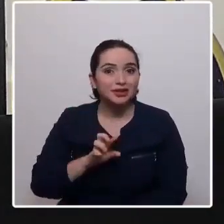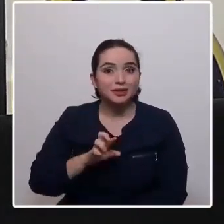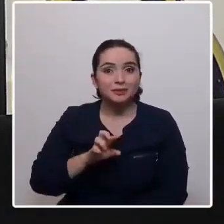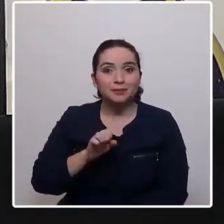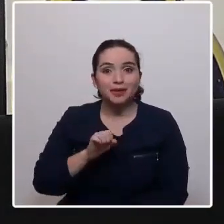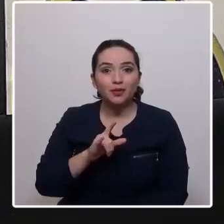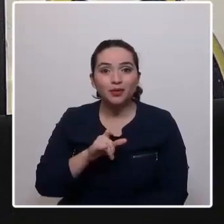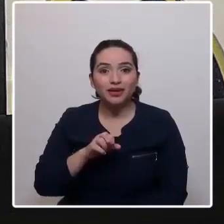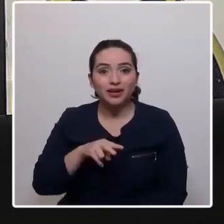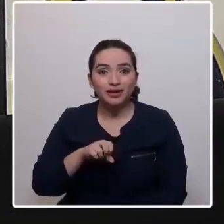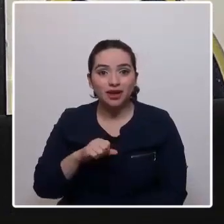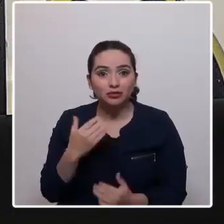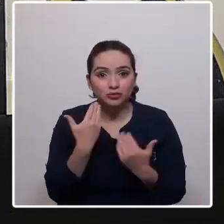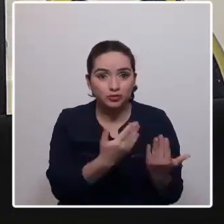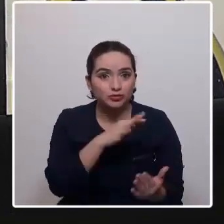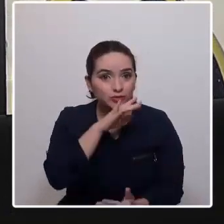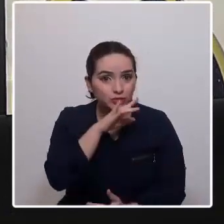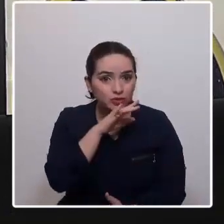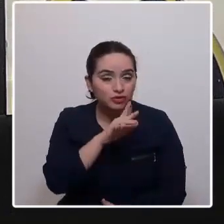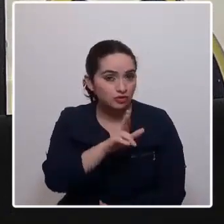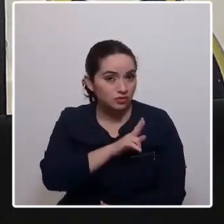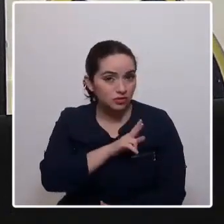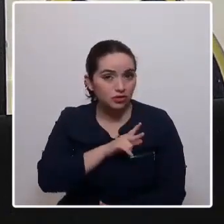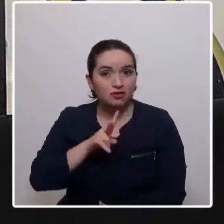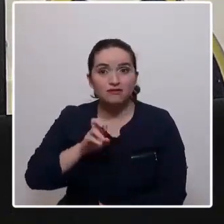que le cede sus minutos al señor Vega.